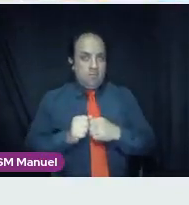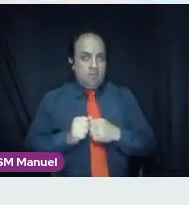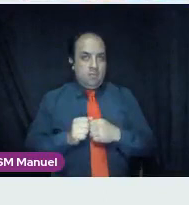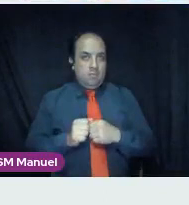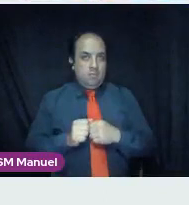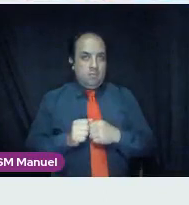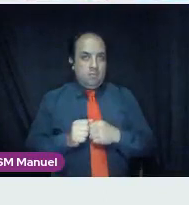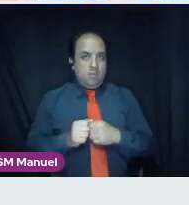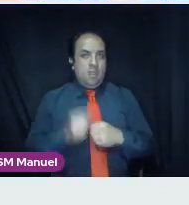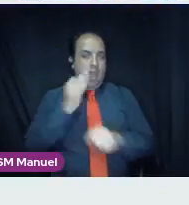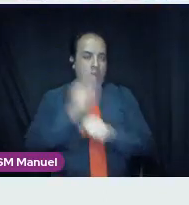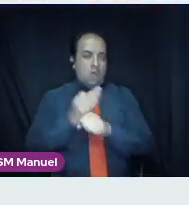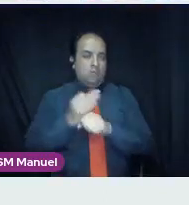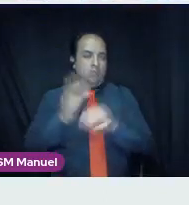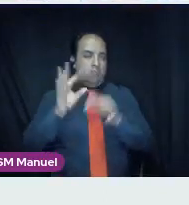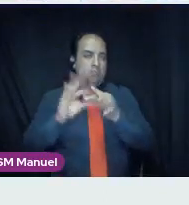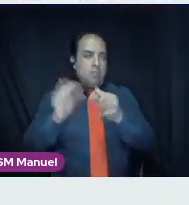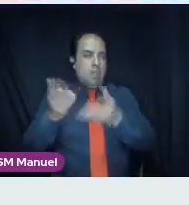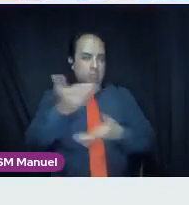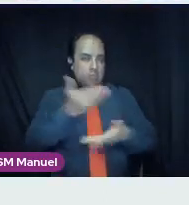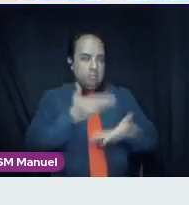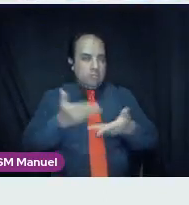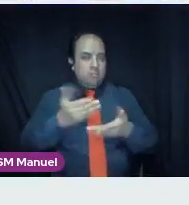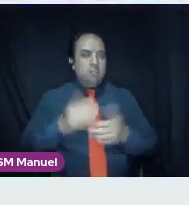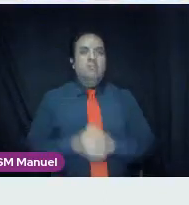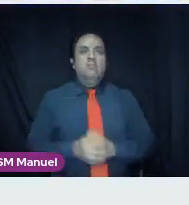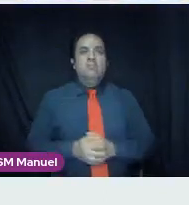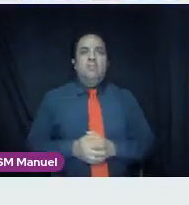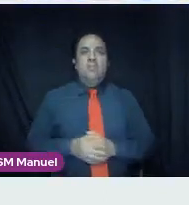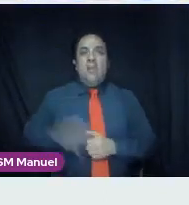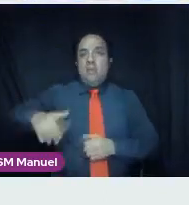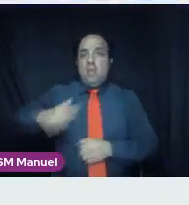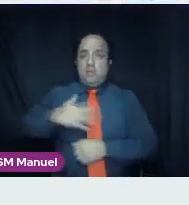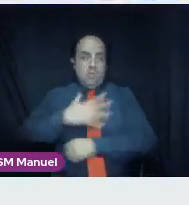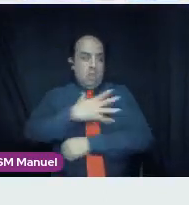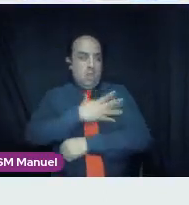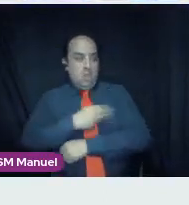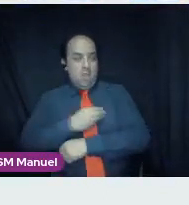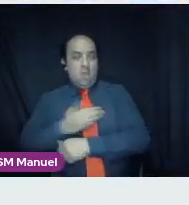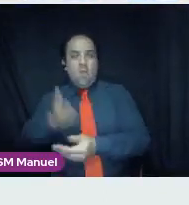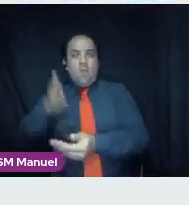me permito compartirles, es que recientemente mi hijo entró a la